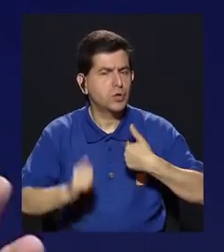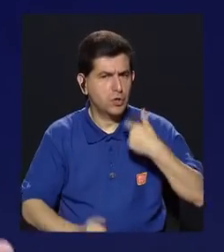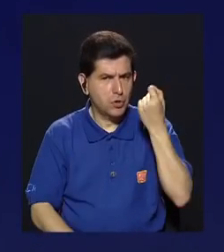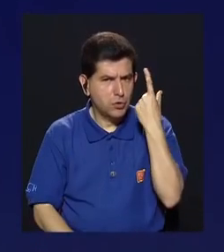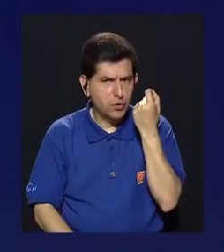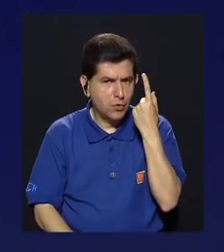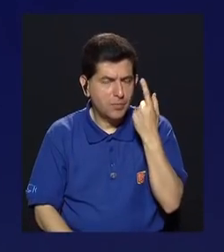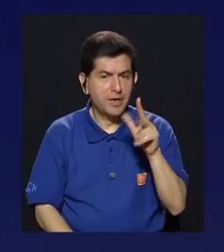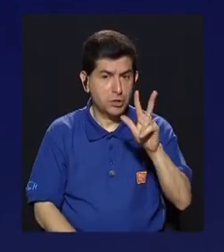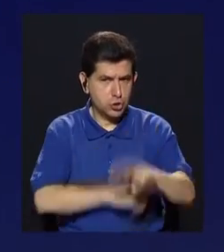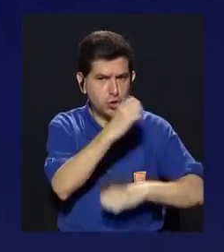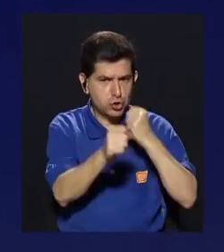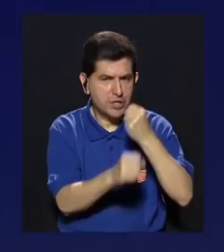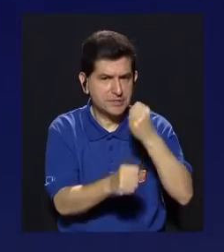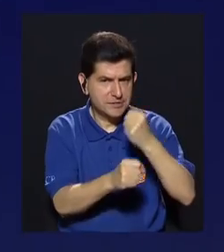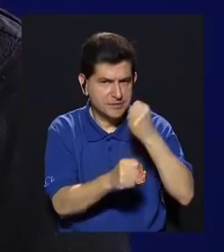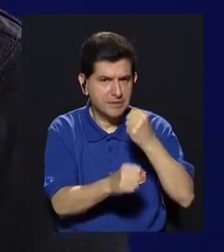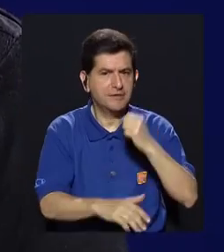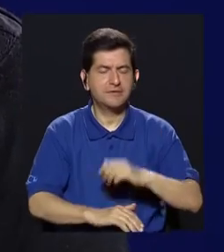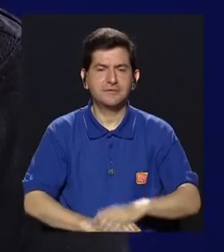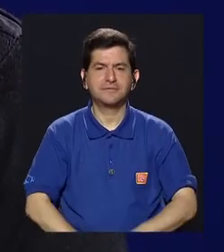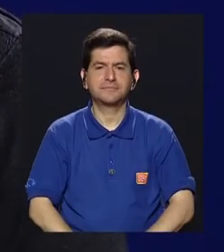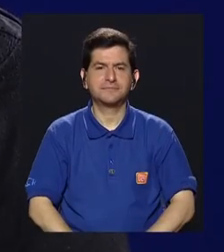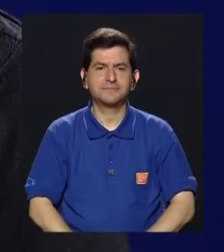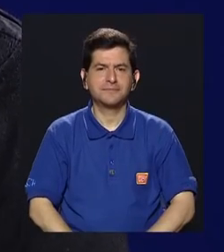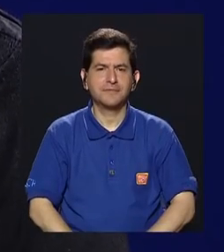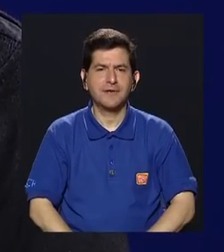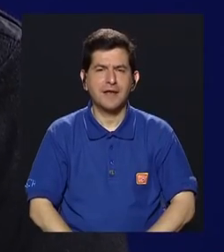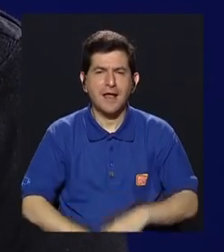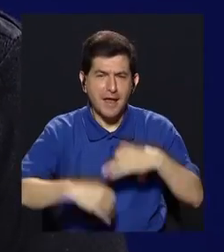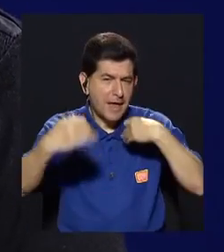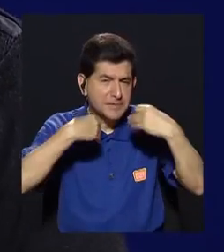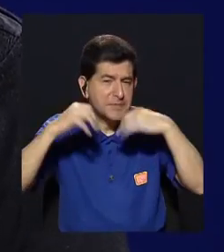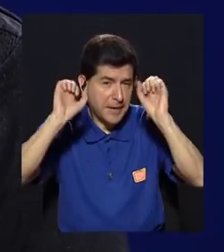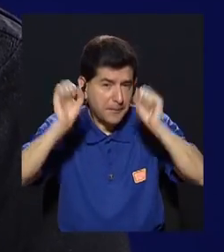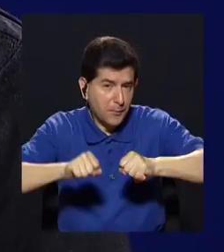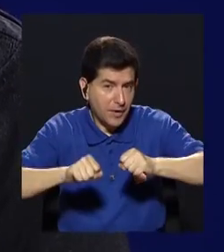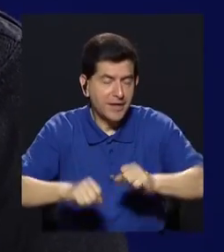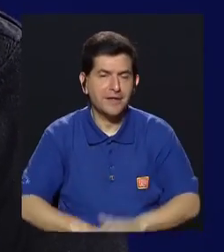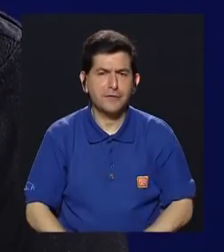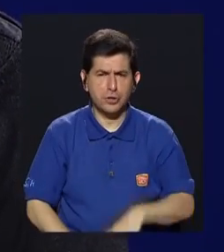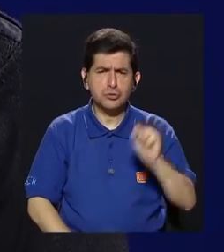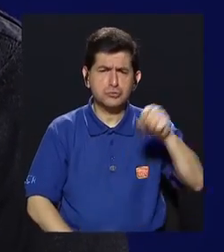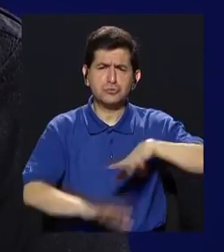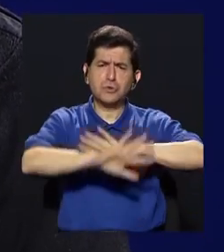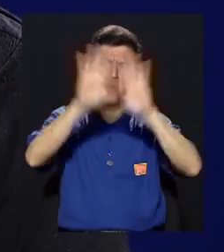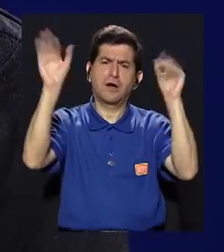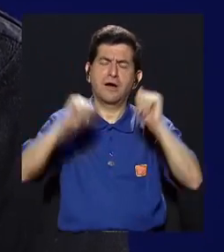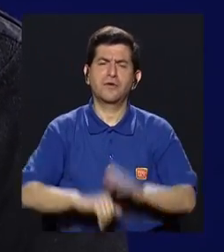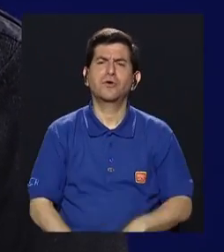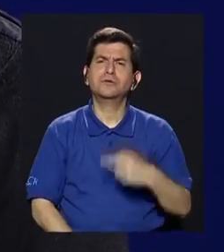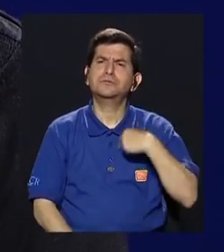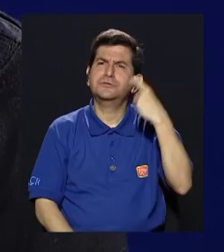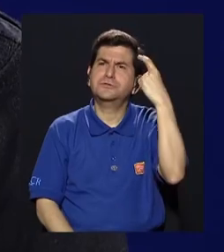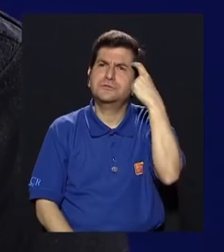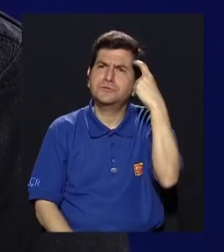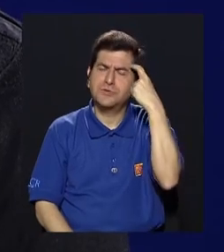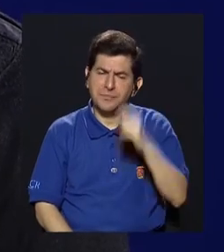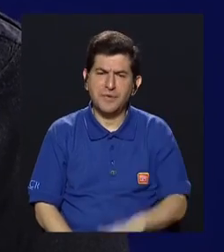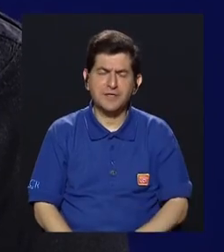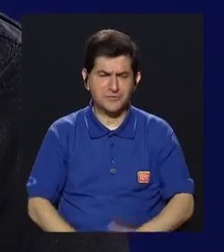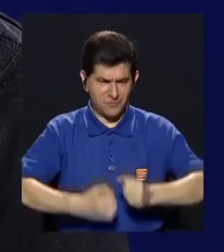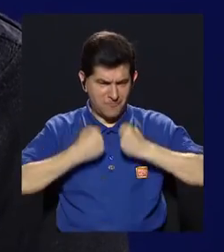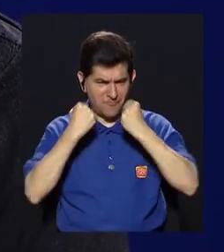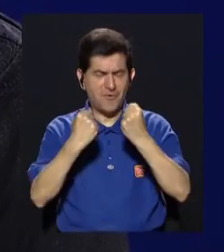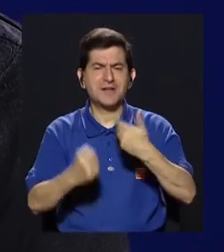entiendo que fueron tres años de trabajo nos puedes ampliar sobre eso claro pienso pienso que esa es una de las